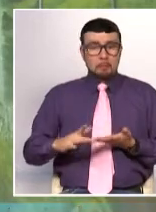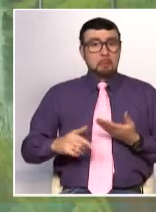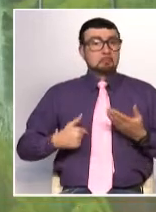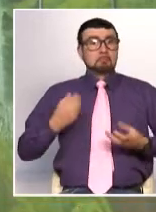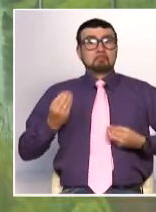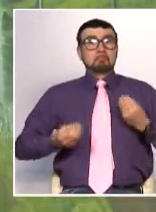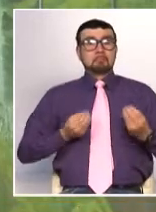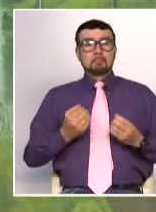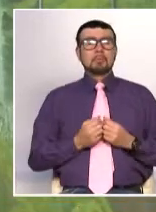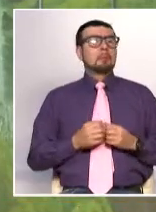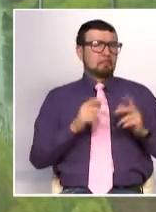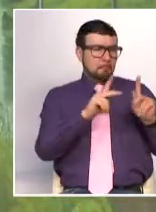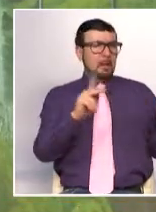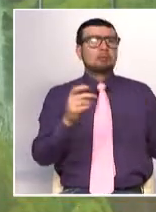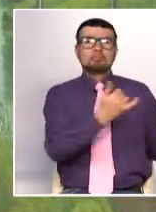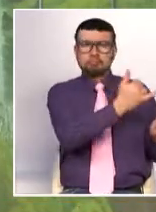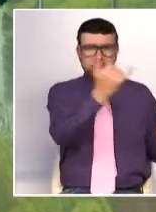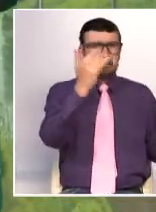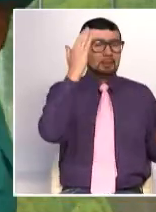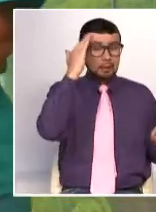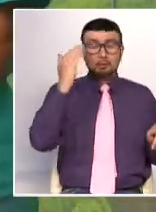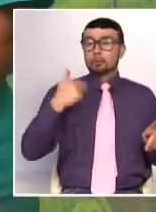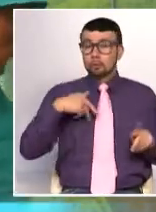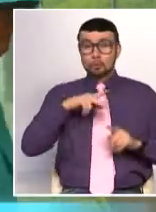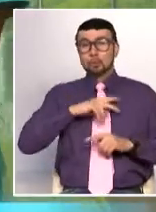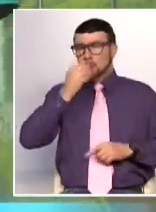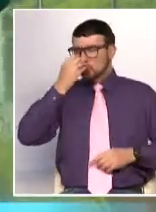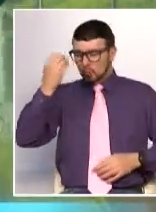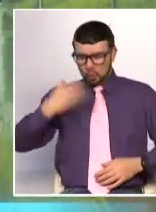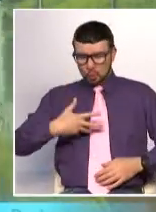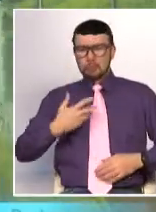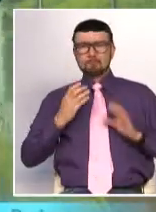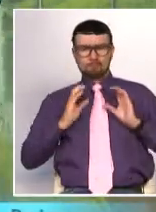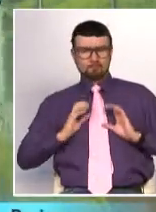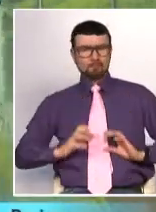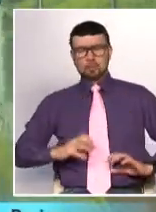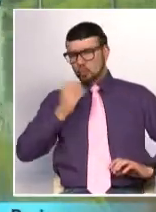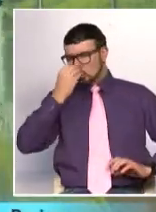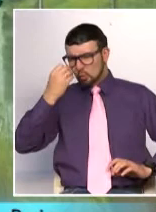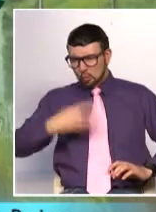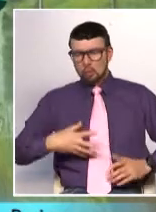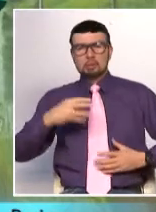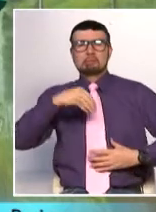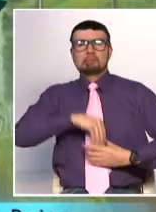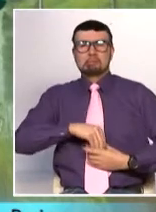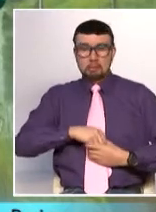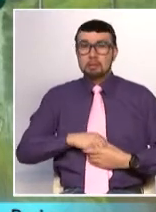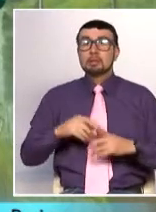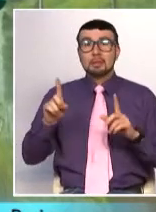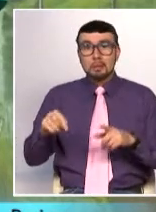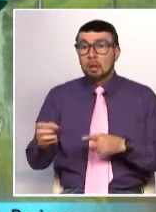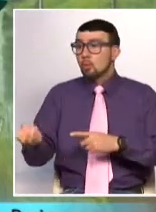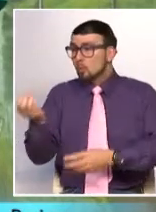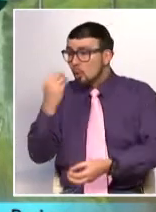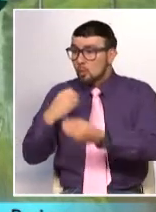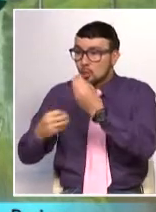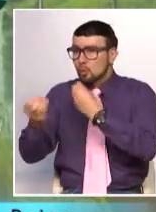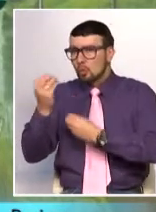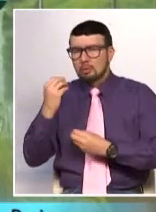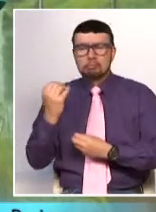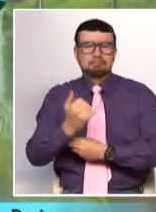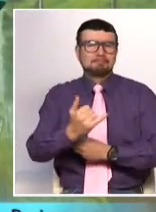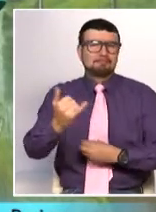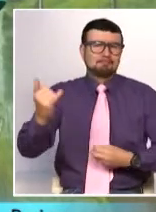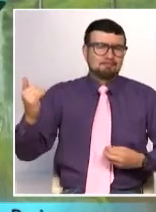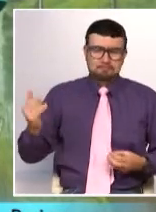nos estamos intoxicando y de mil maneras ni quiere decir la parte nutricional que triste de lo que hemos llegado a